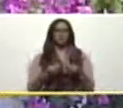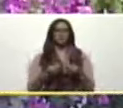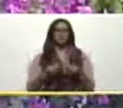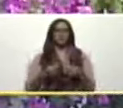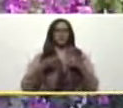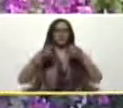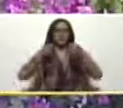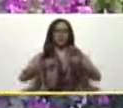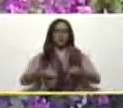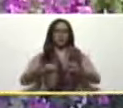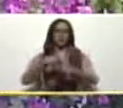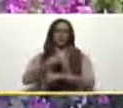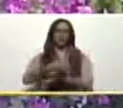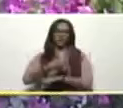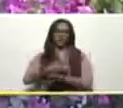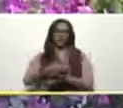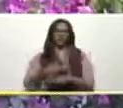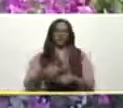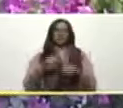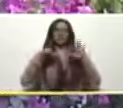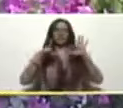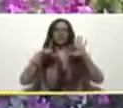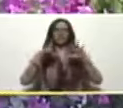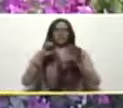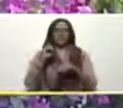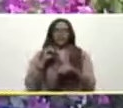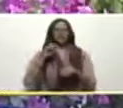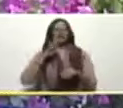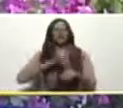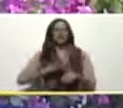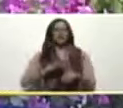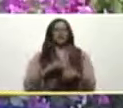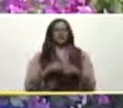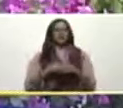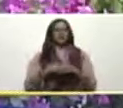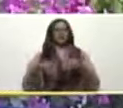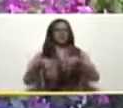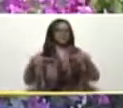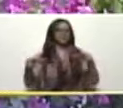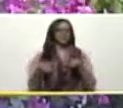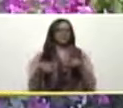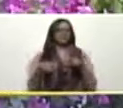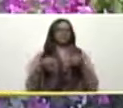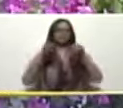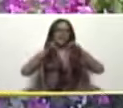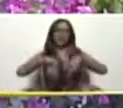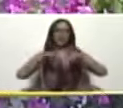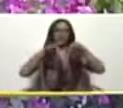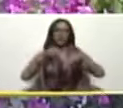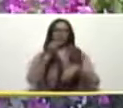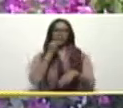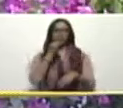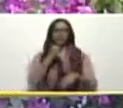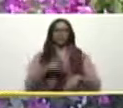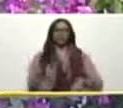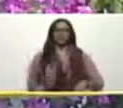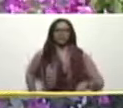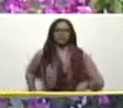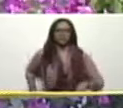el financiamiento, 70 están en el campo agroalimentario,